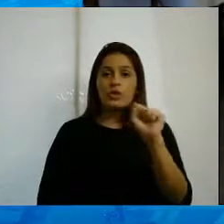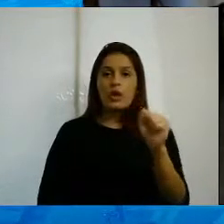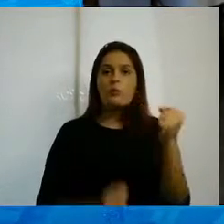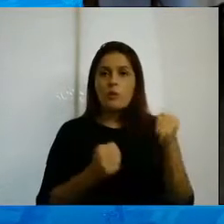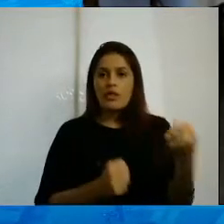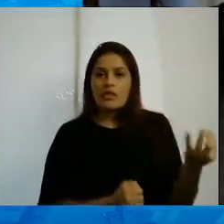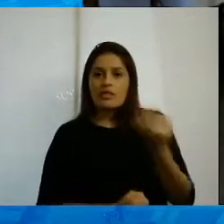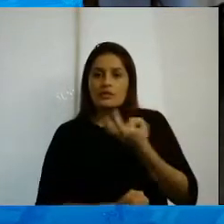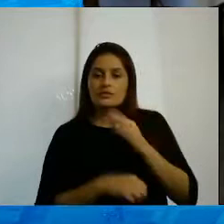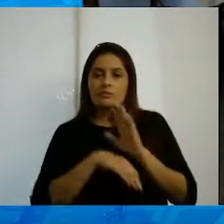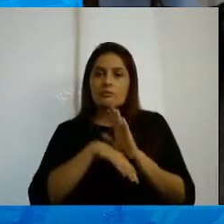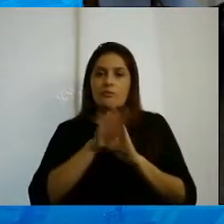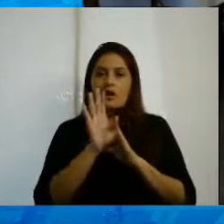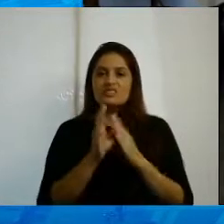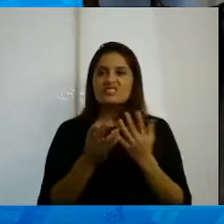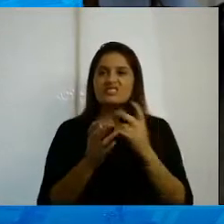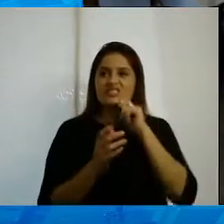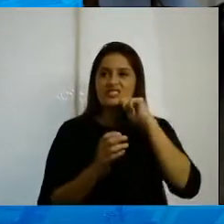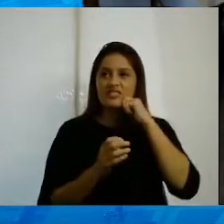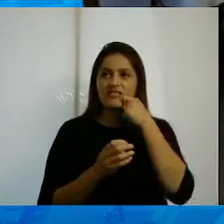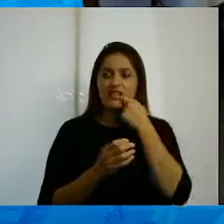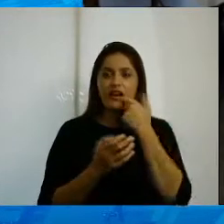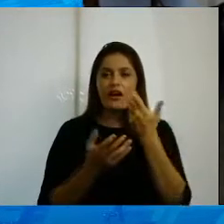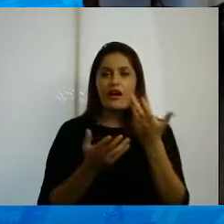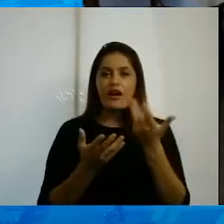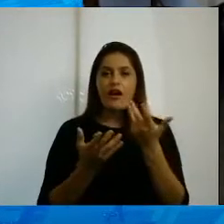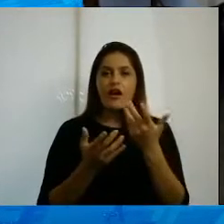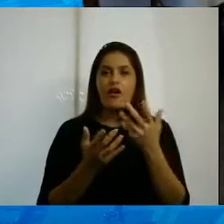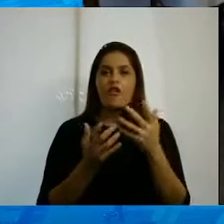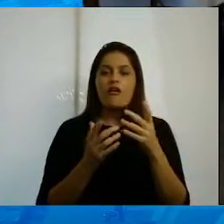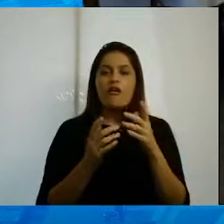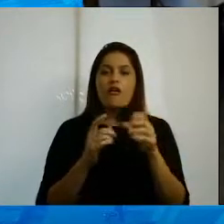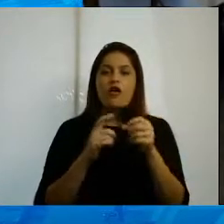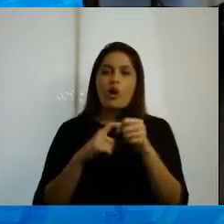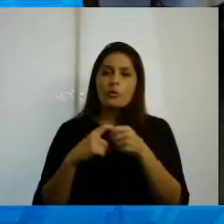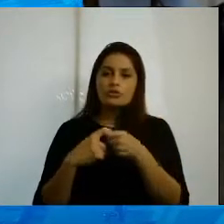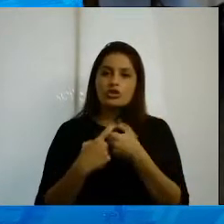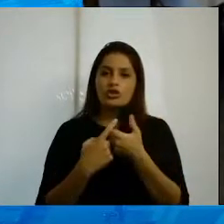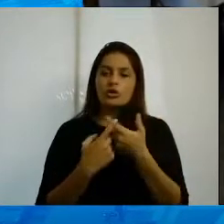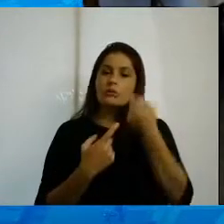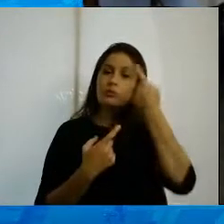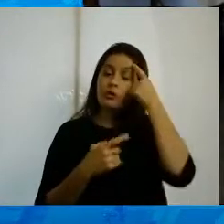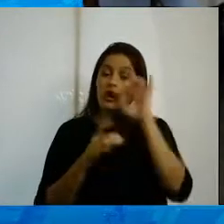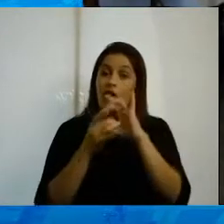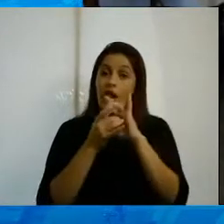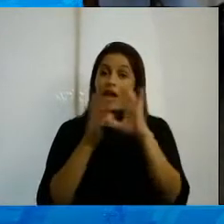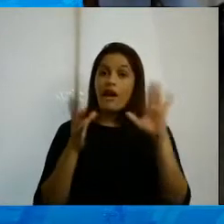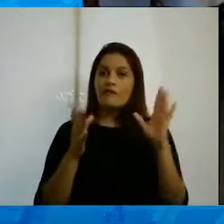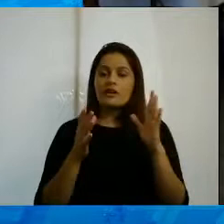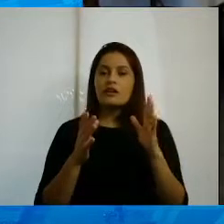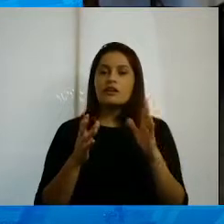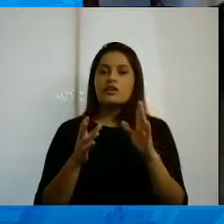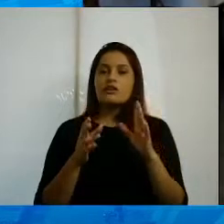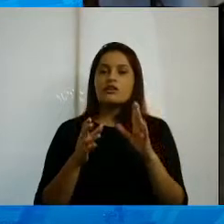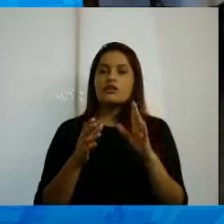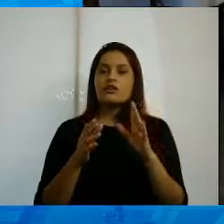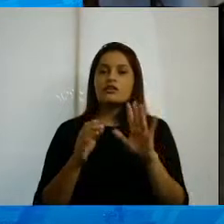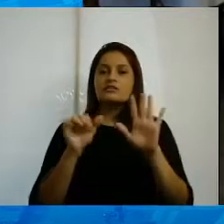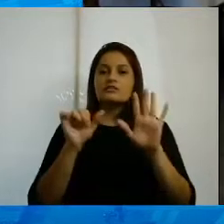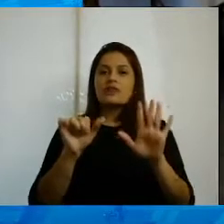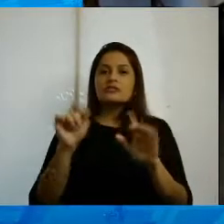que comentaste en lo que hubo en la comisión. Pero es algo gravísimo esta sobre ejecución que llega a un